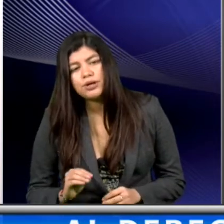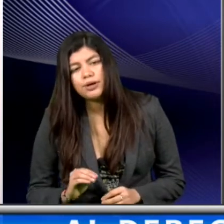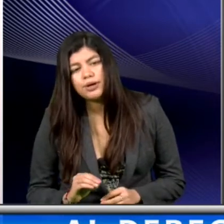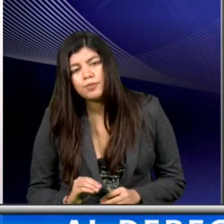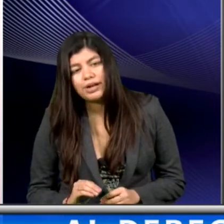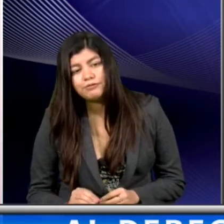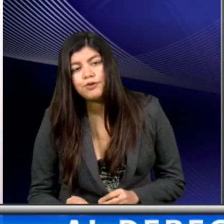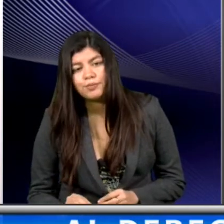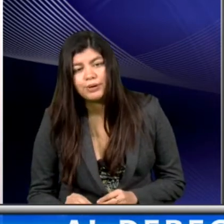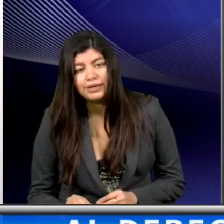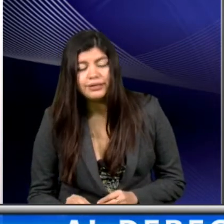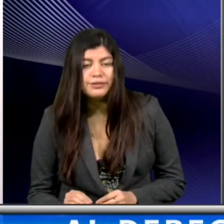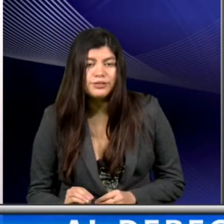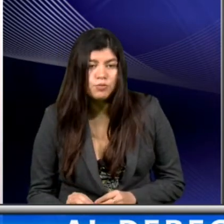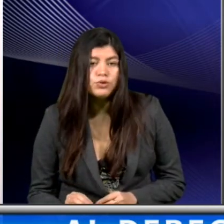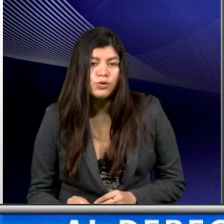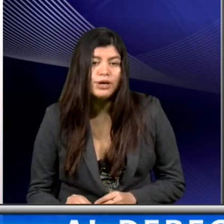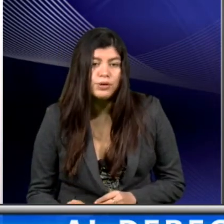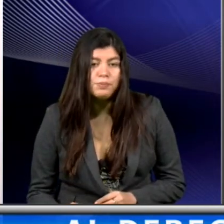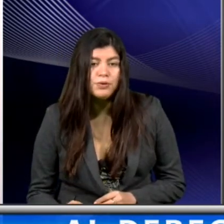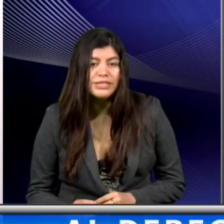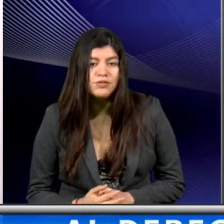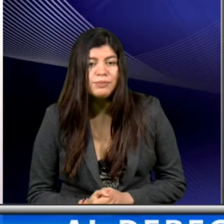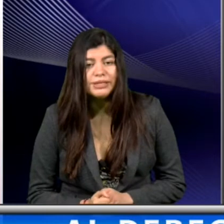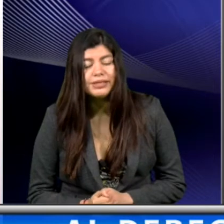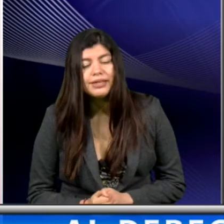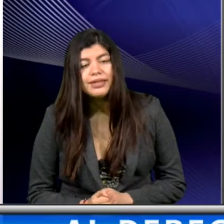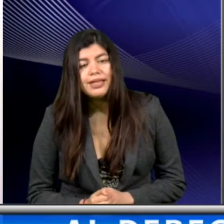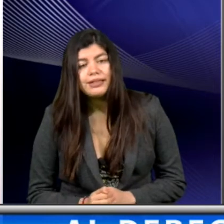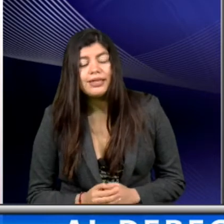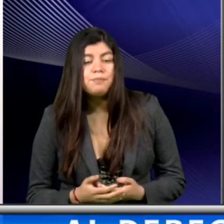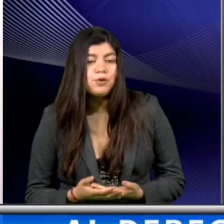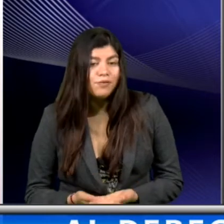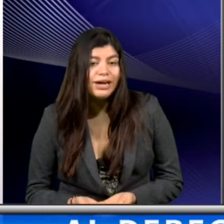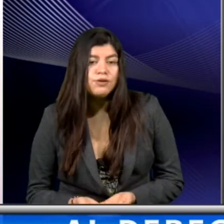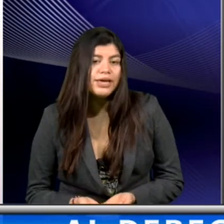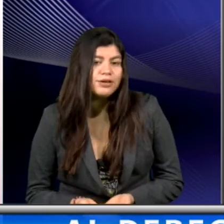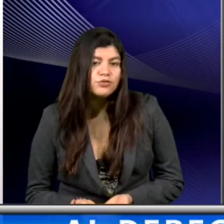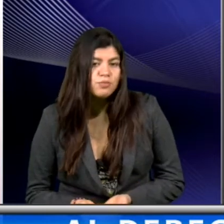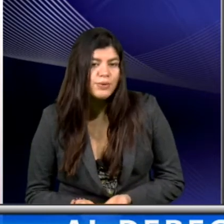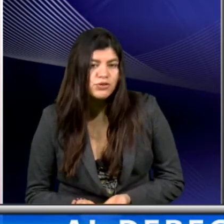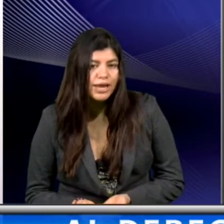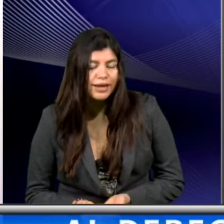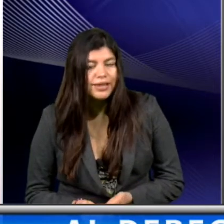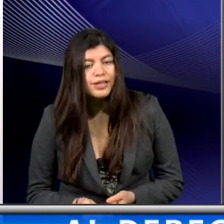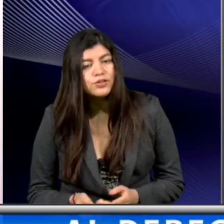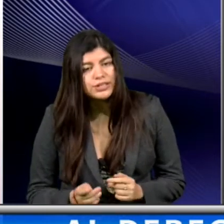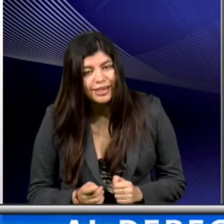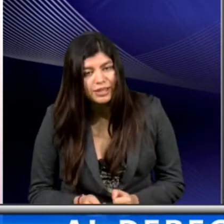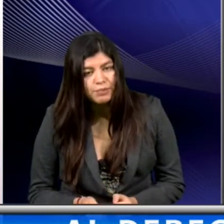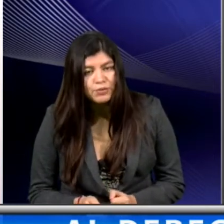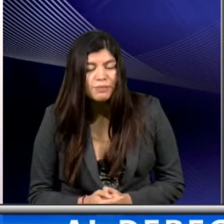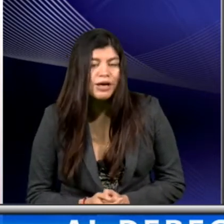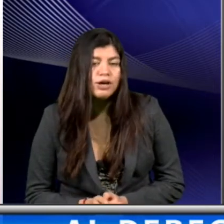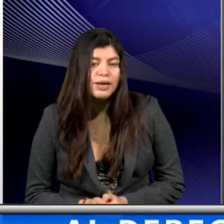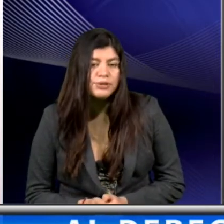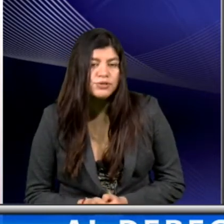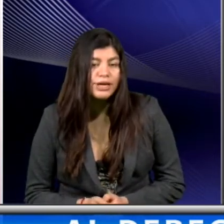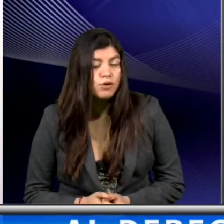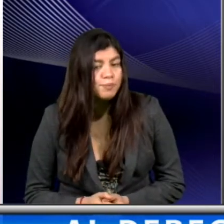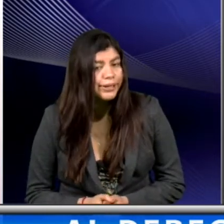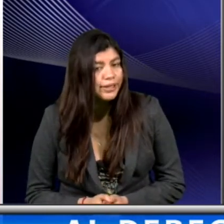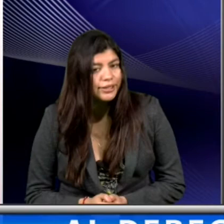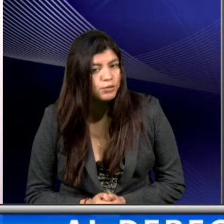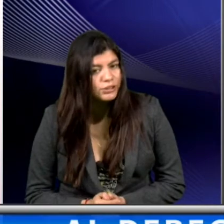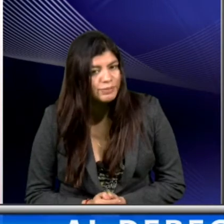hay una forma, junto con la jurisprudencia, obviamente, de probar lo que es el consumo personal. Entonces, ahí también un llamado a que las